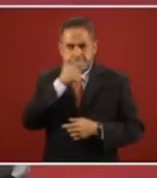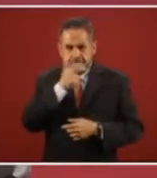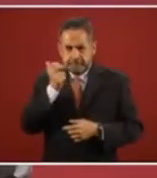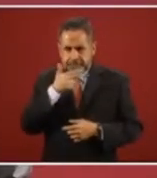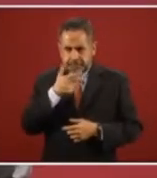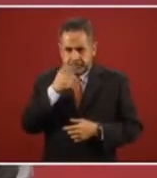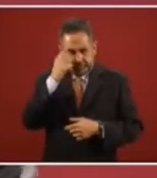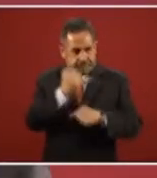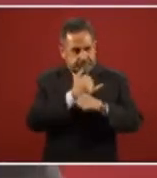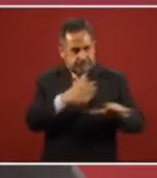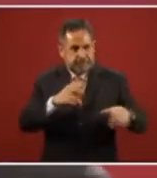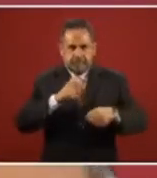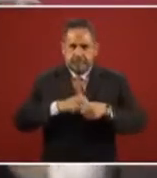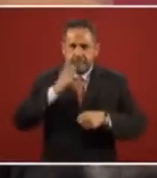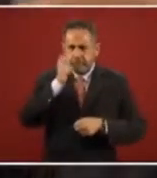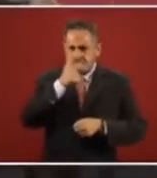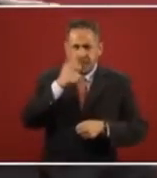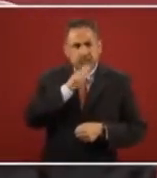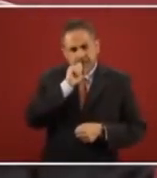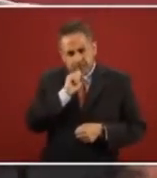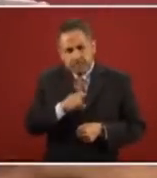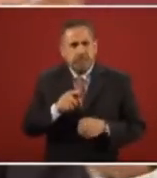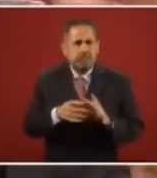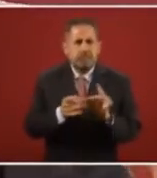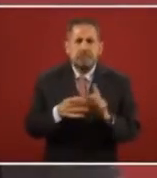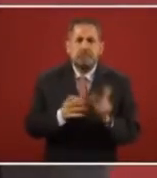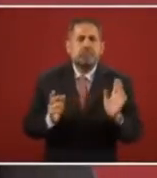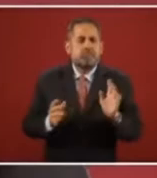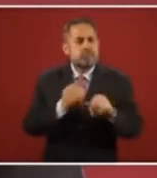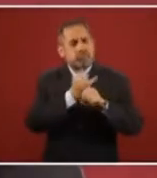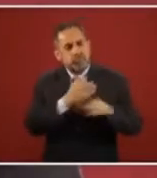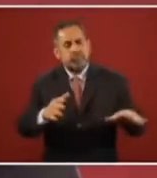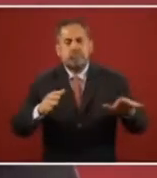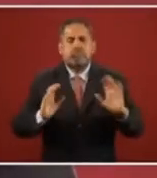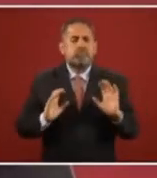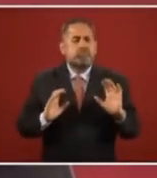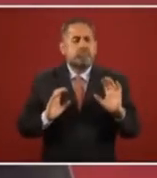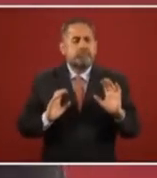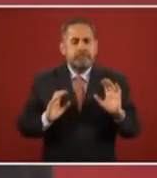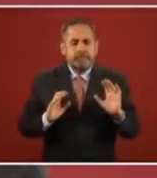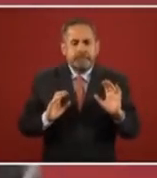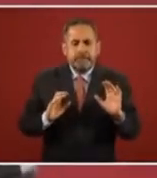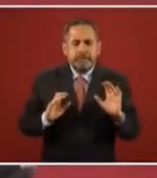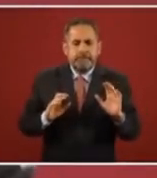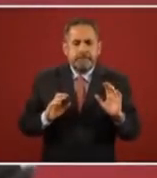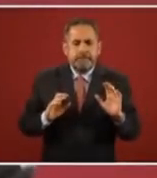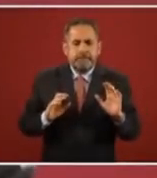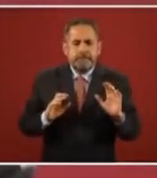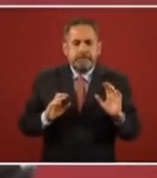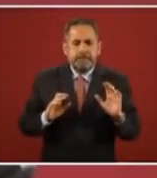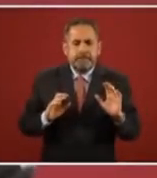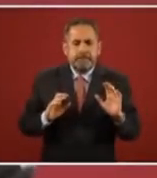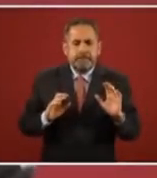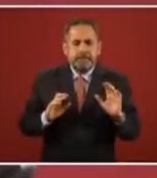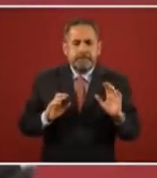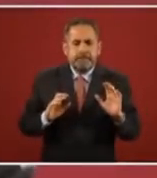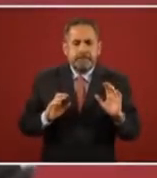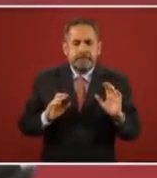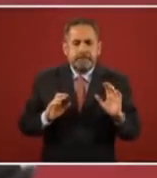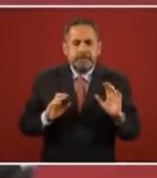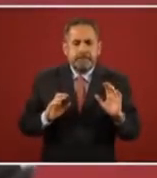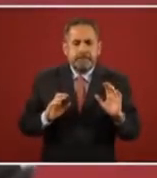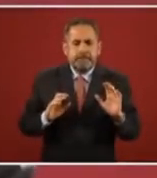para informar en chihuahua pero al mismo tiempo se informa a nivel de nacional informe